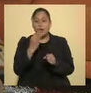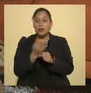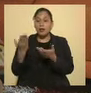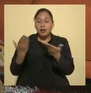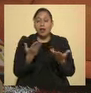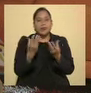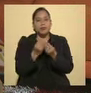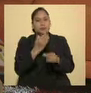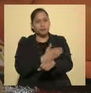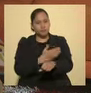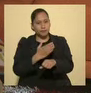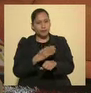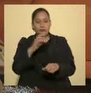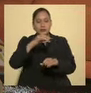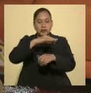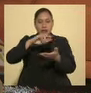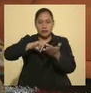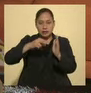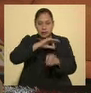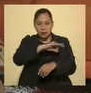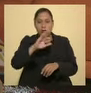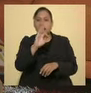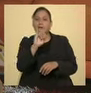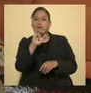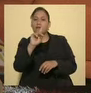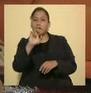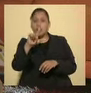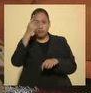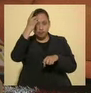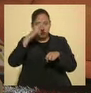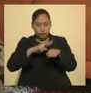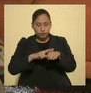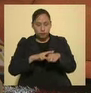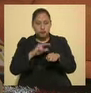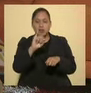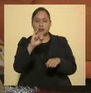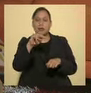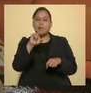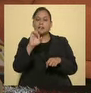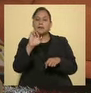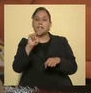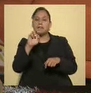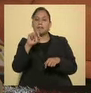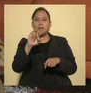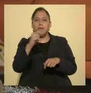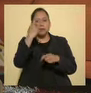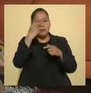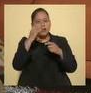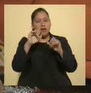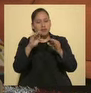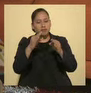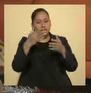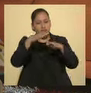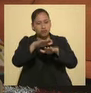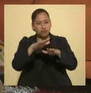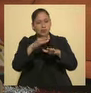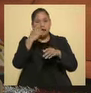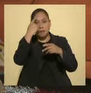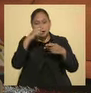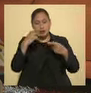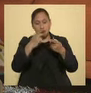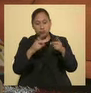acompaña el ingeniero Fidel Pérez de León, director general del INDEPEDI, Instituto para la Integración del Desarrollo de Personas